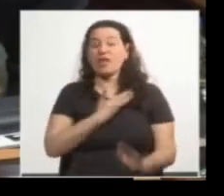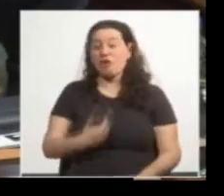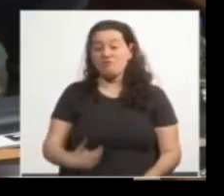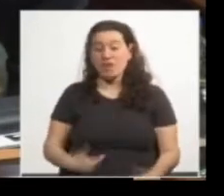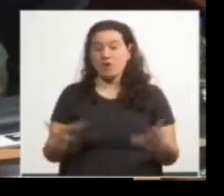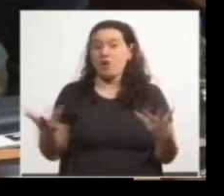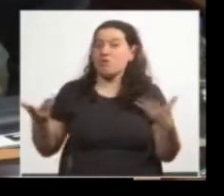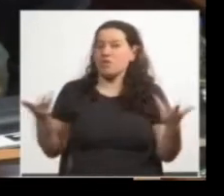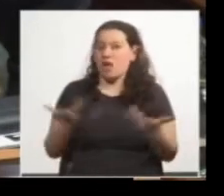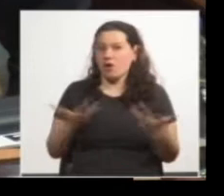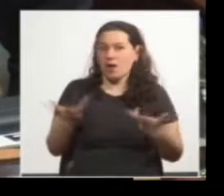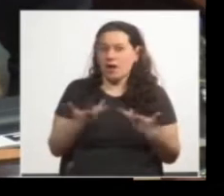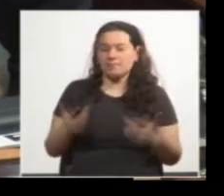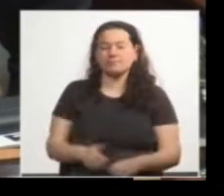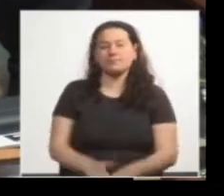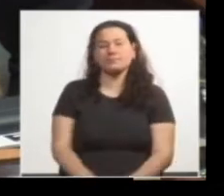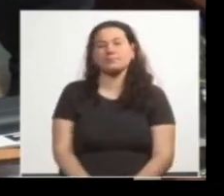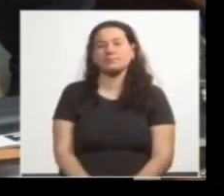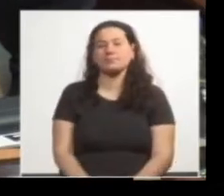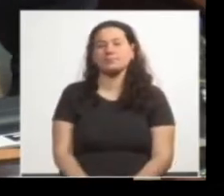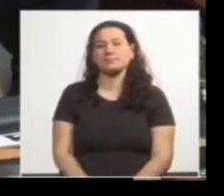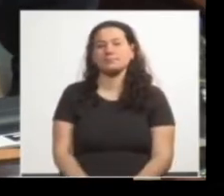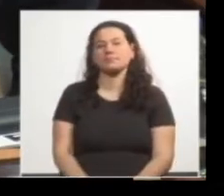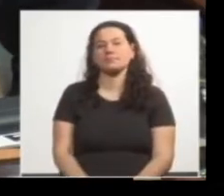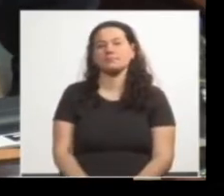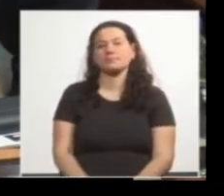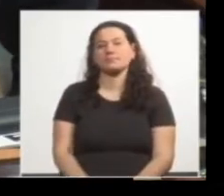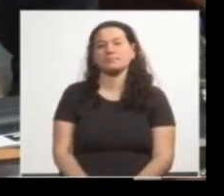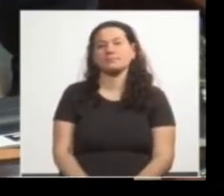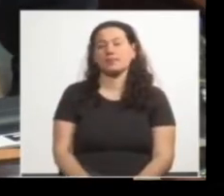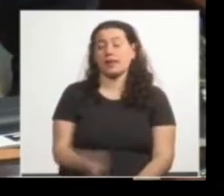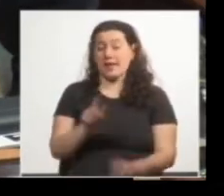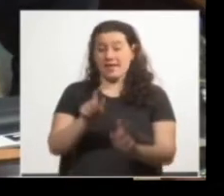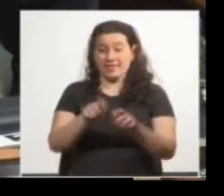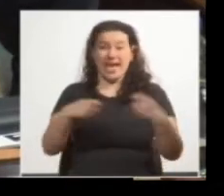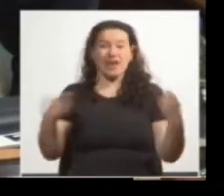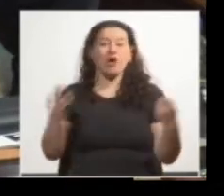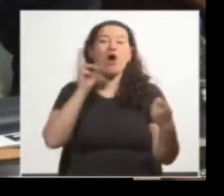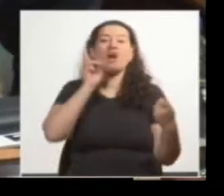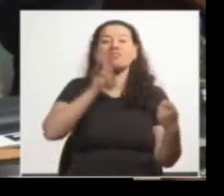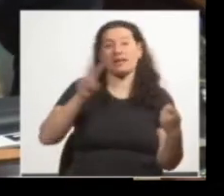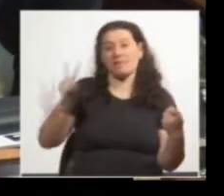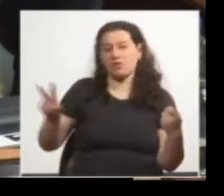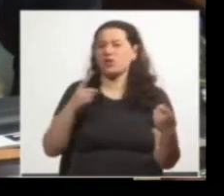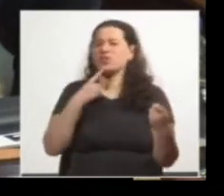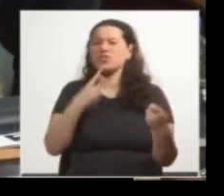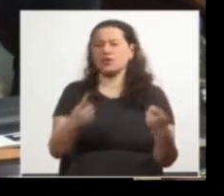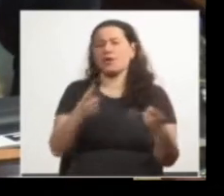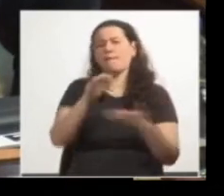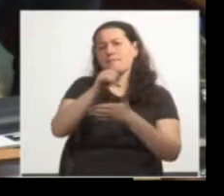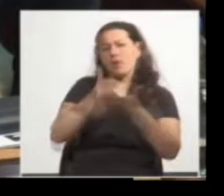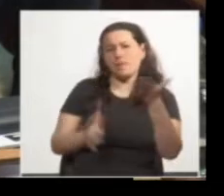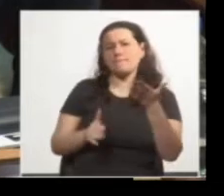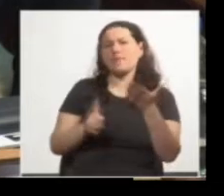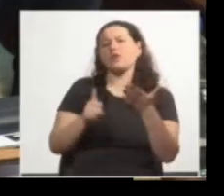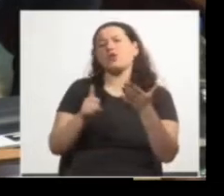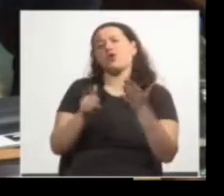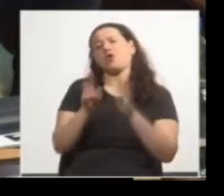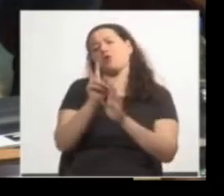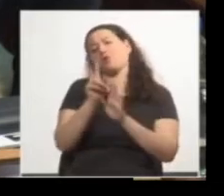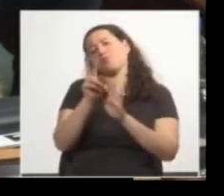actual que al observador le dijo en promedio cada regularización